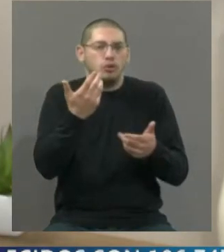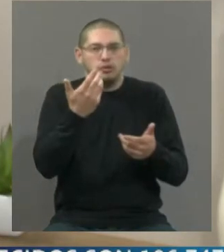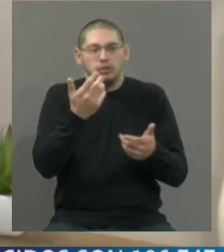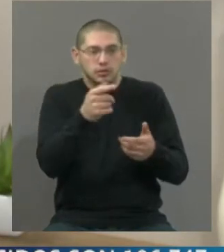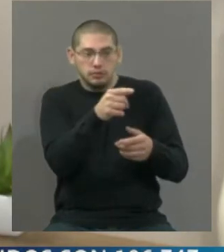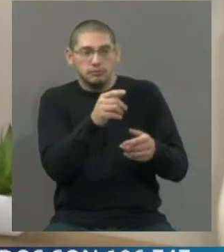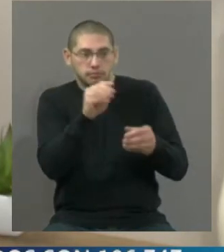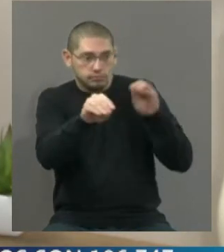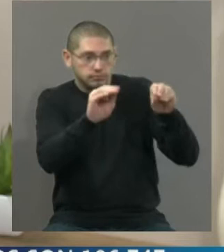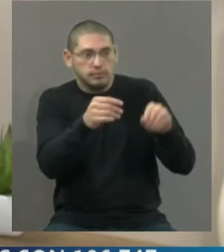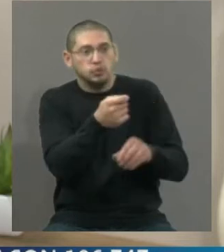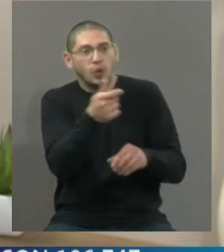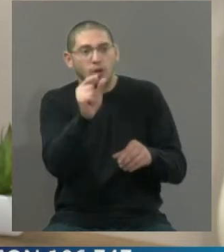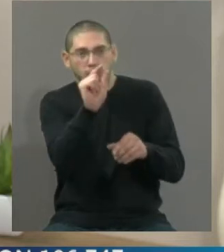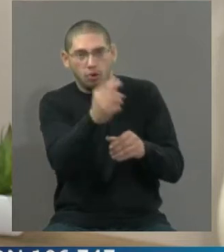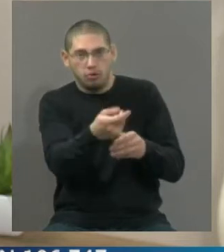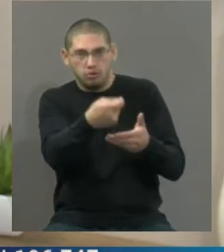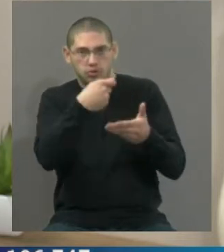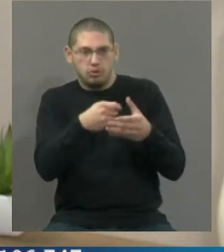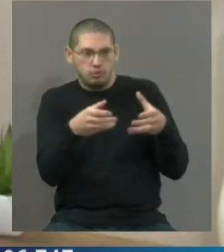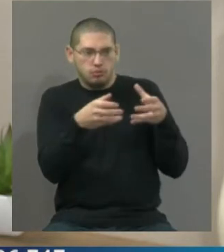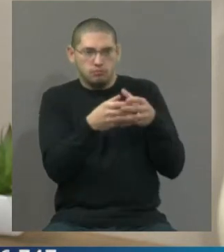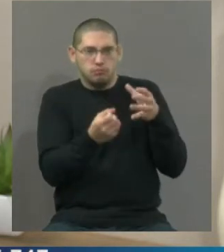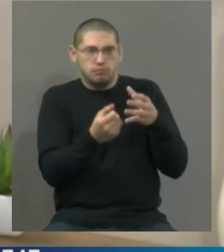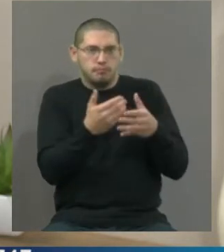Cuestiones que ahora si lo pensamos como políticos actuales,